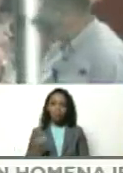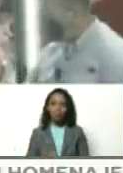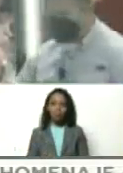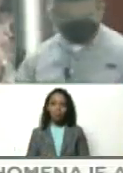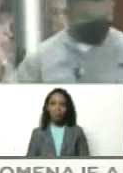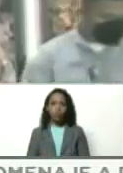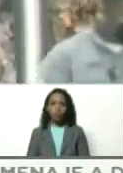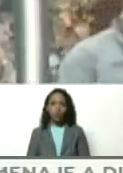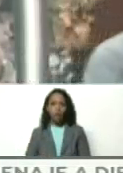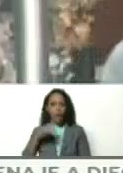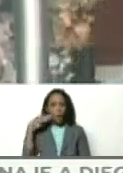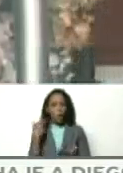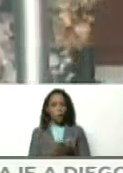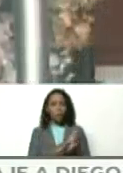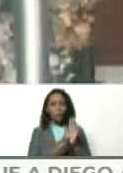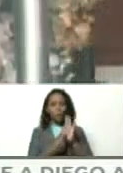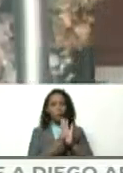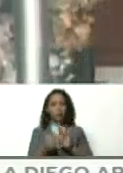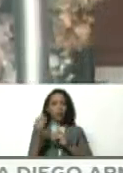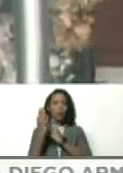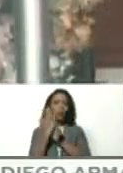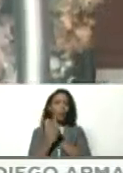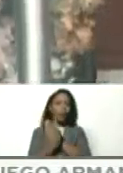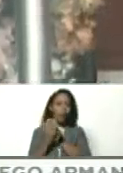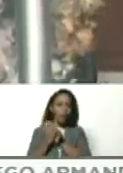las muestras de cariño,